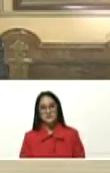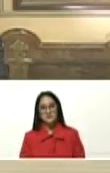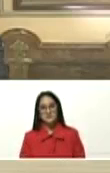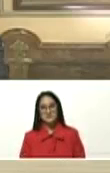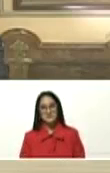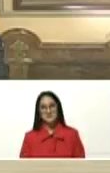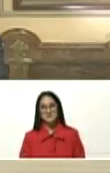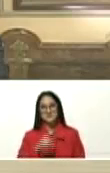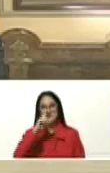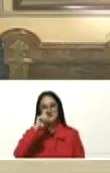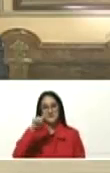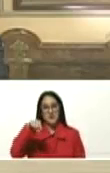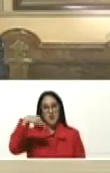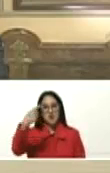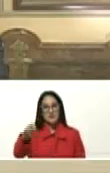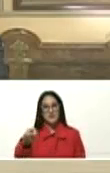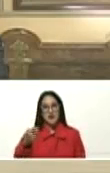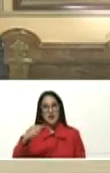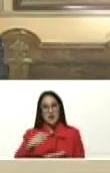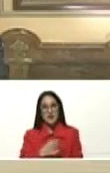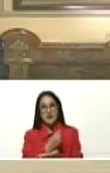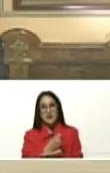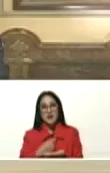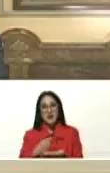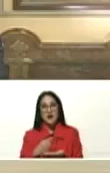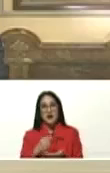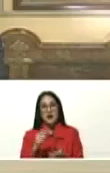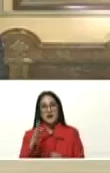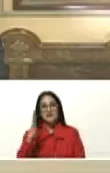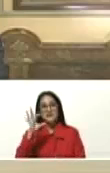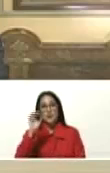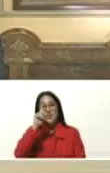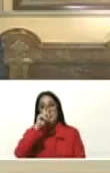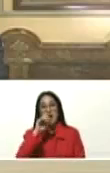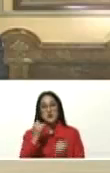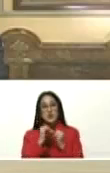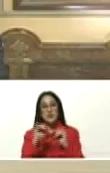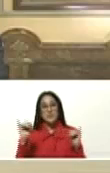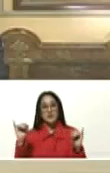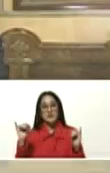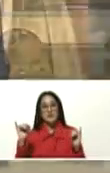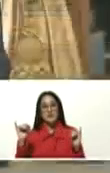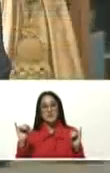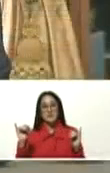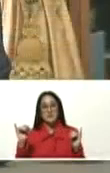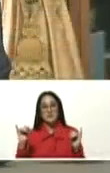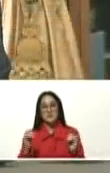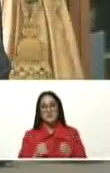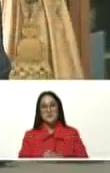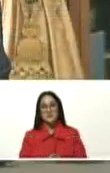Año que viene Guinea-Bissau va a cumplir 50 años de su independencia.